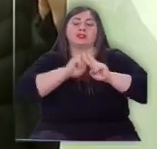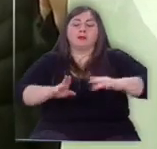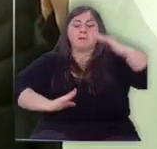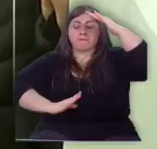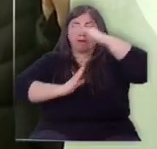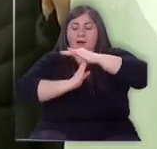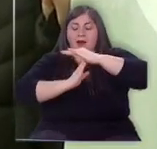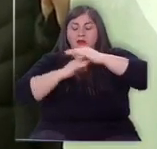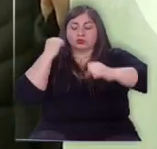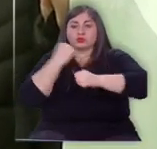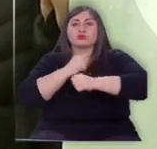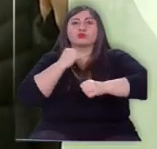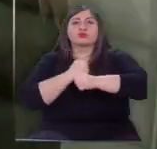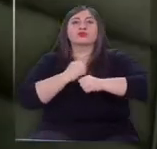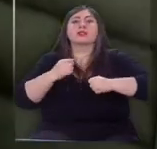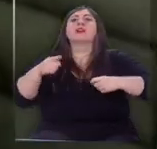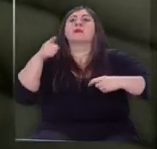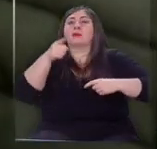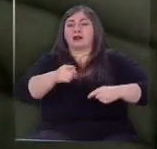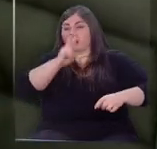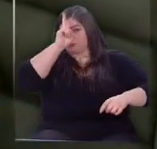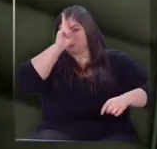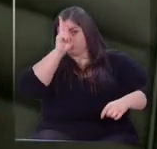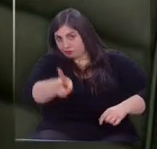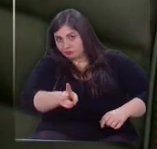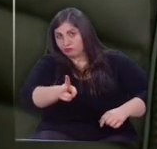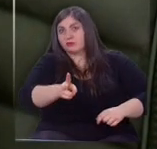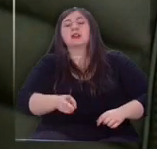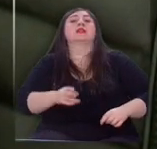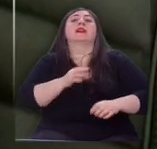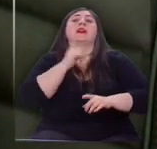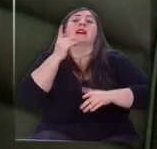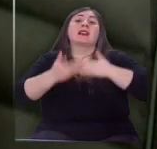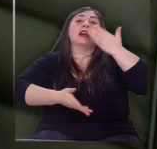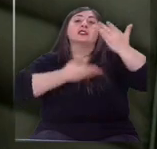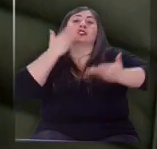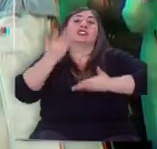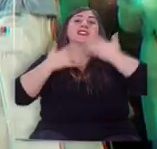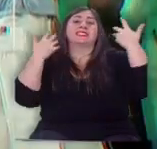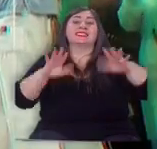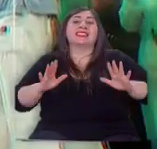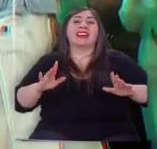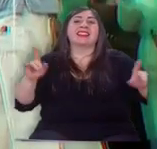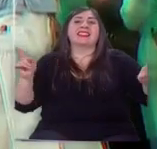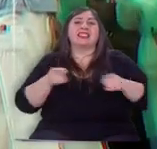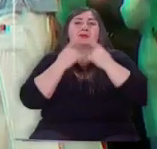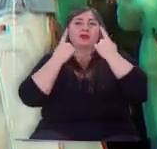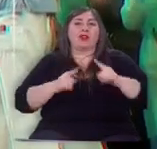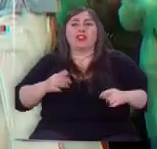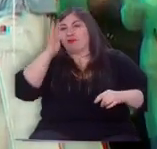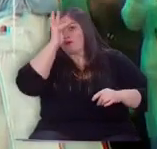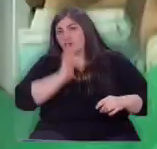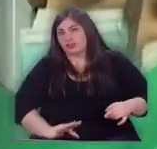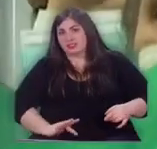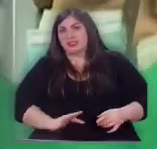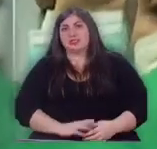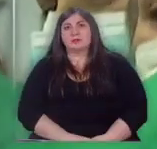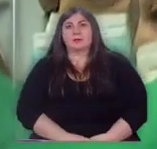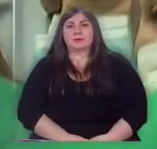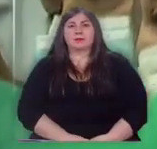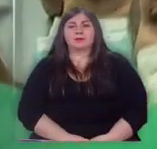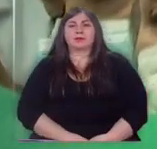en su extenuante tarea diaria para rendirle un homenaje. No faltó la canción, que ya se ha hecho un himno de los funcionarios de la